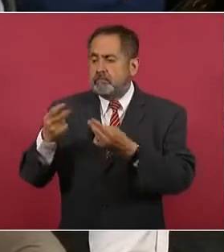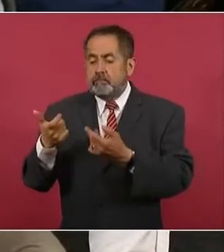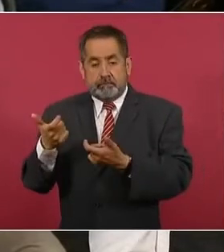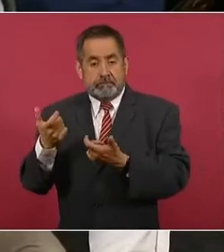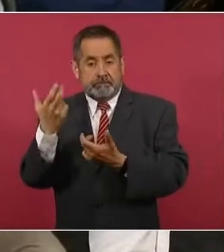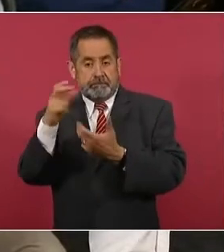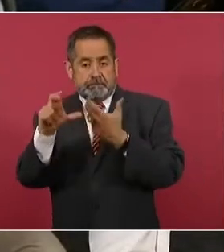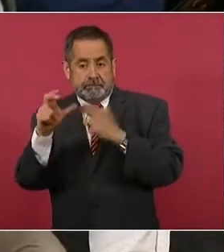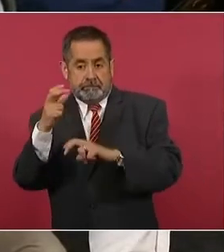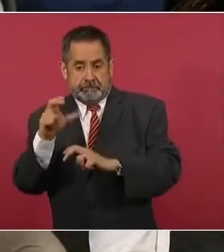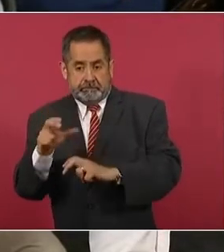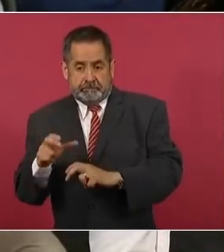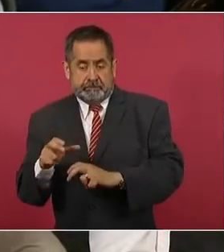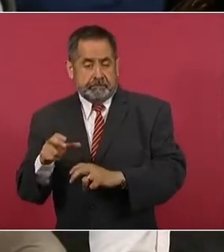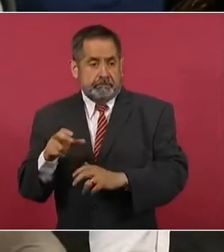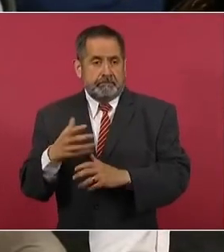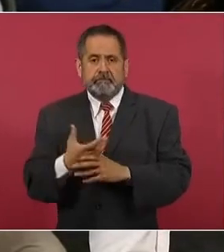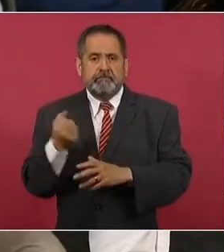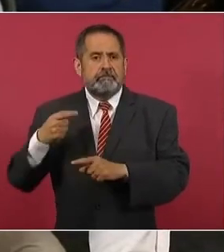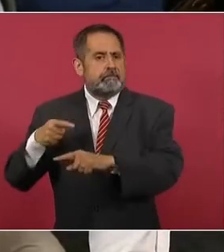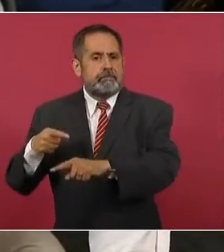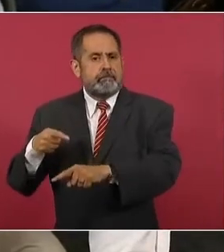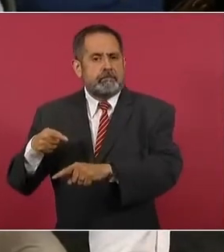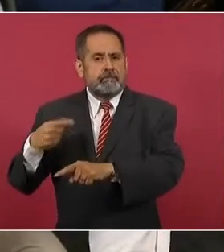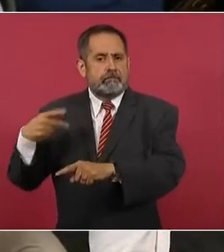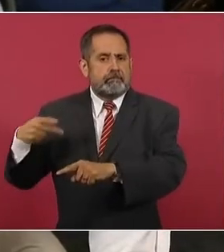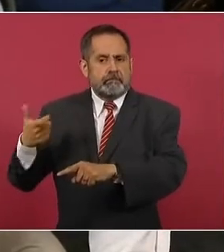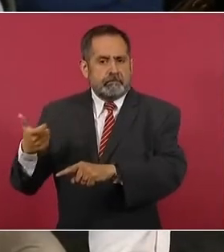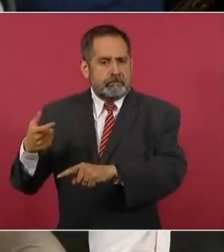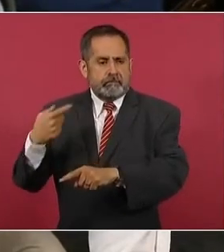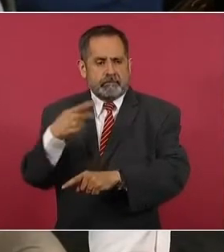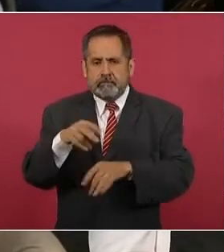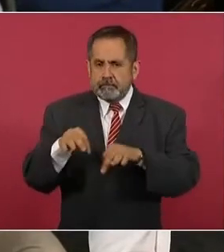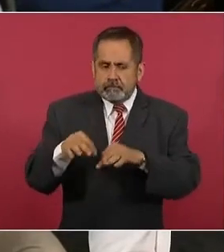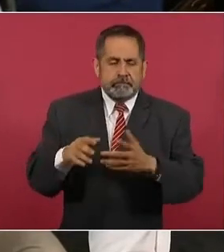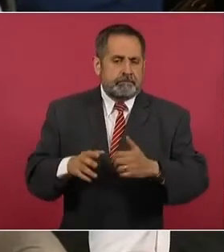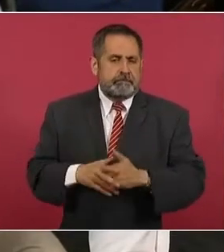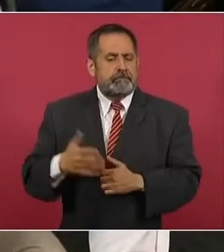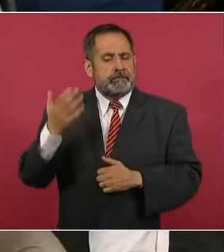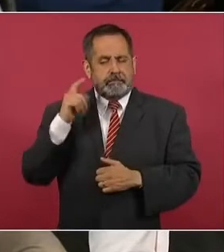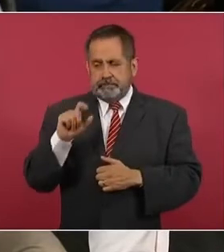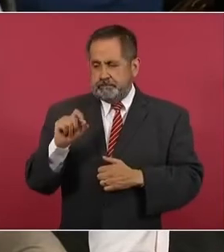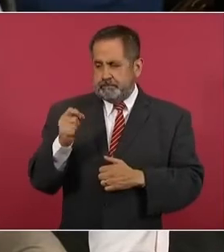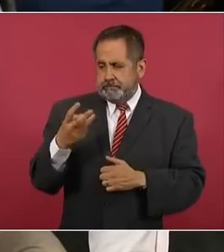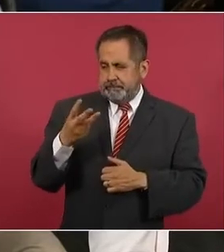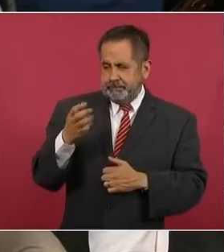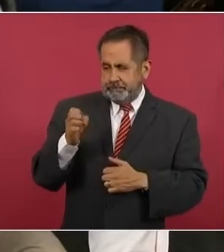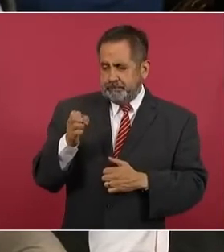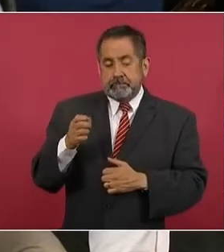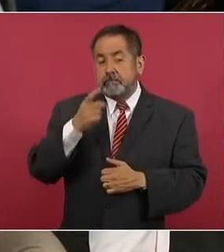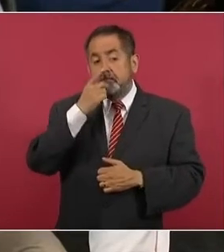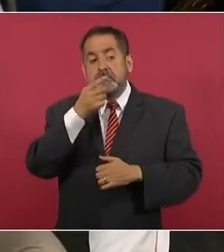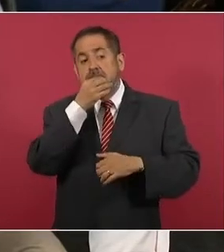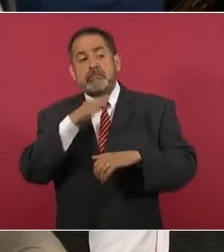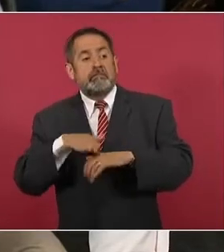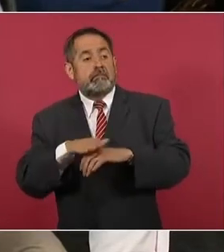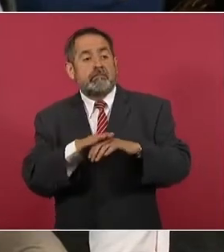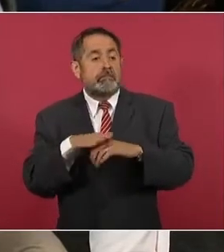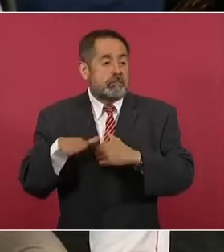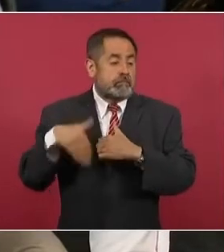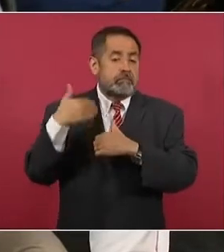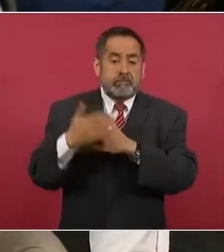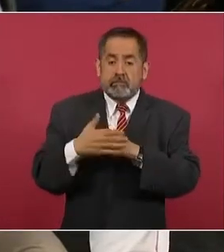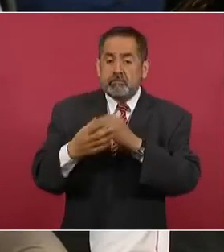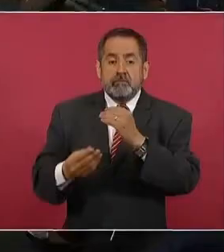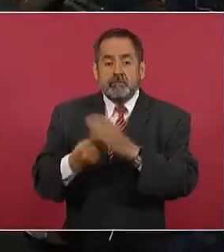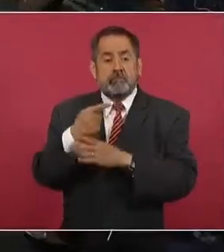los trabajadores. El 23 de enero pasado se informó de una nueva inversión ahora para la construcción de la Ciudad Judicial